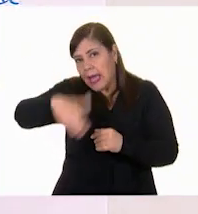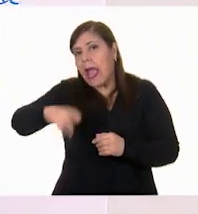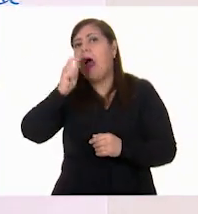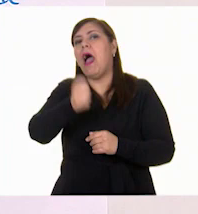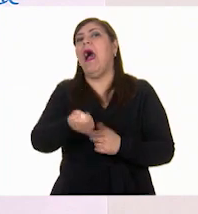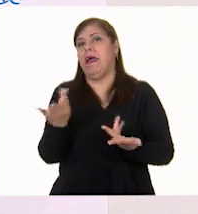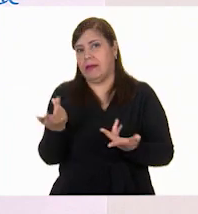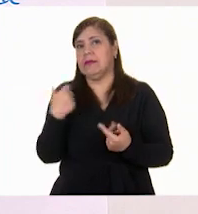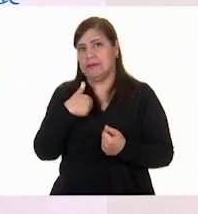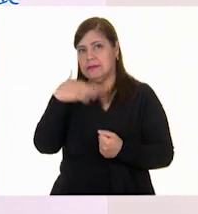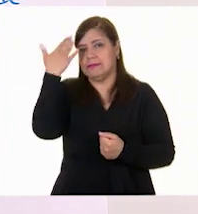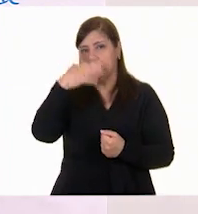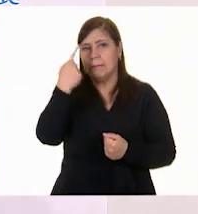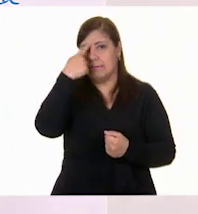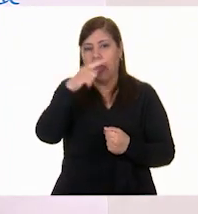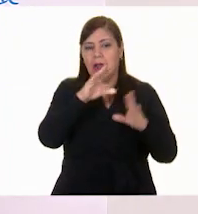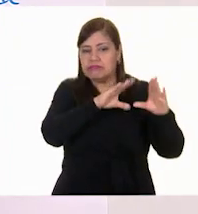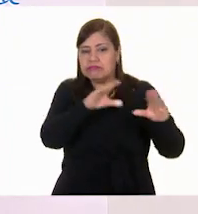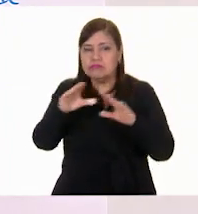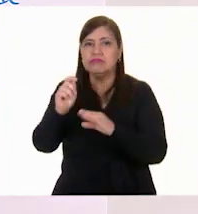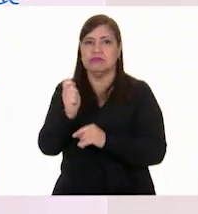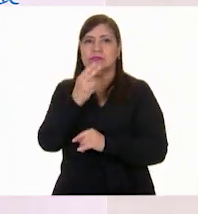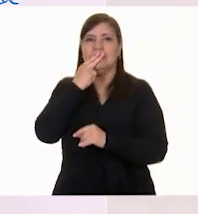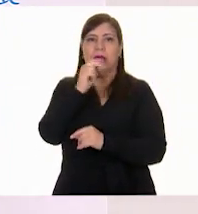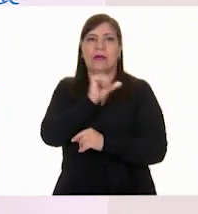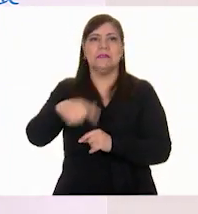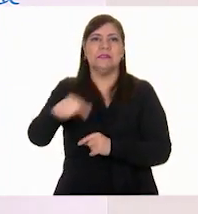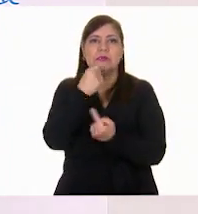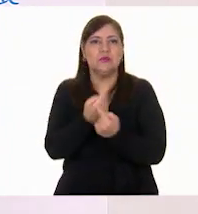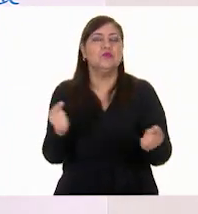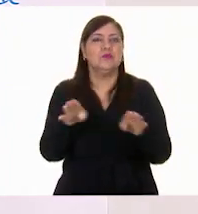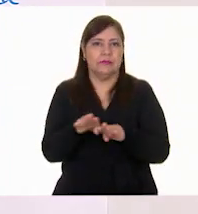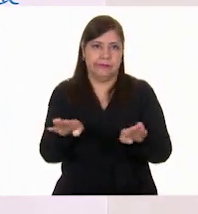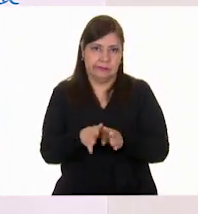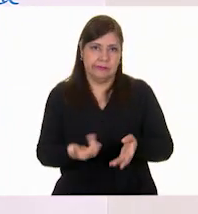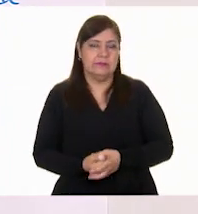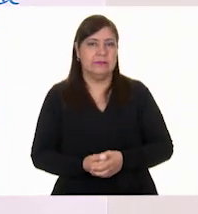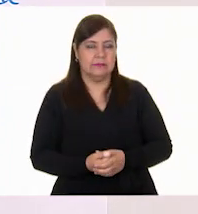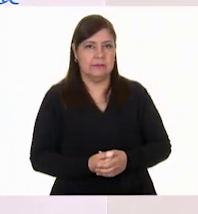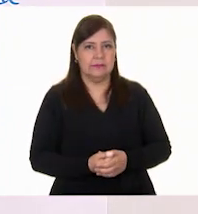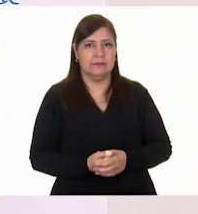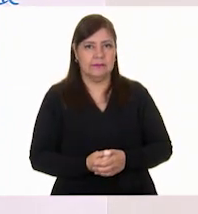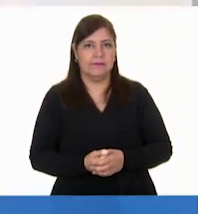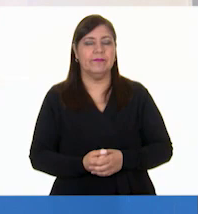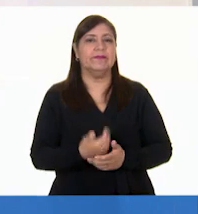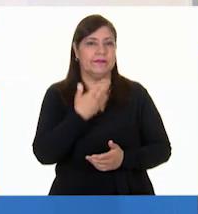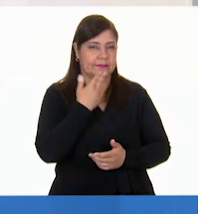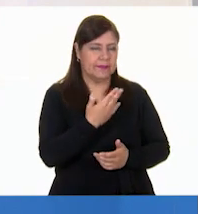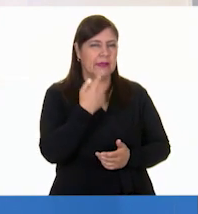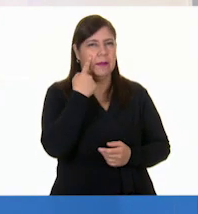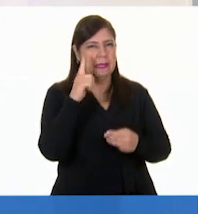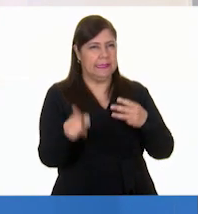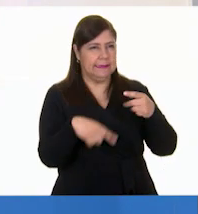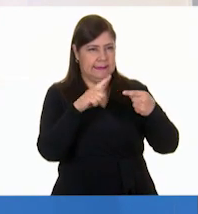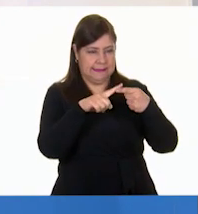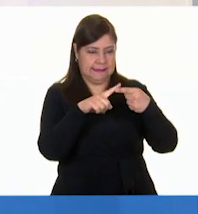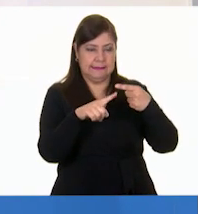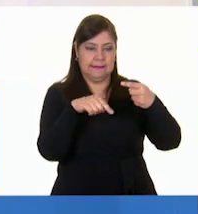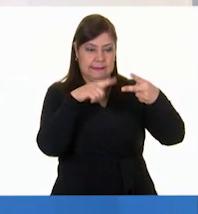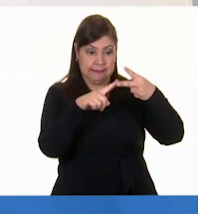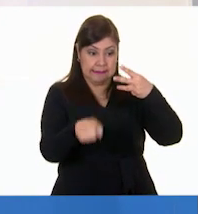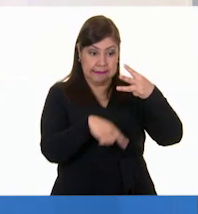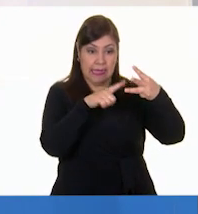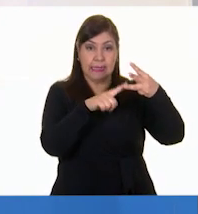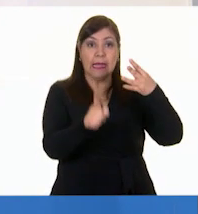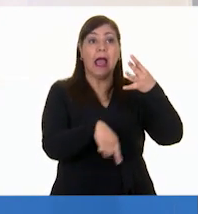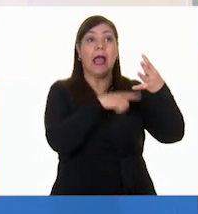haciendo para garantizar su educación. Muy bien. Y ahora, María, ¿qué sería lo que